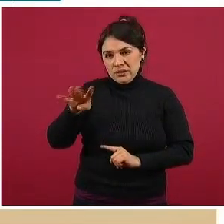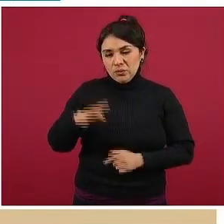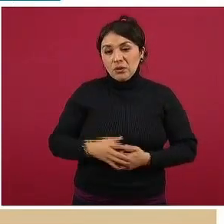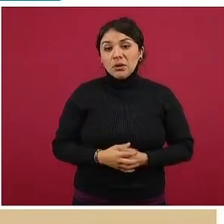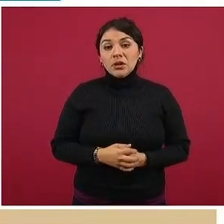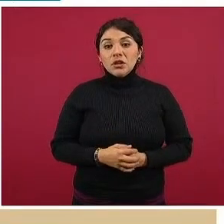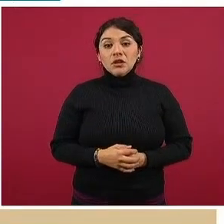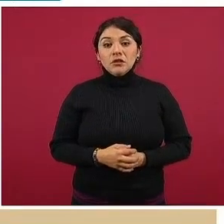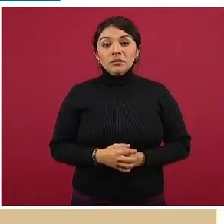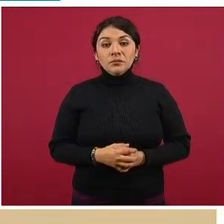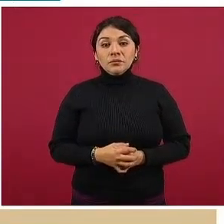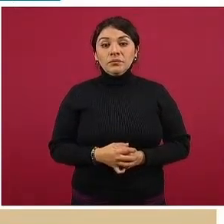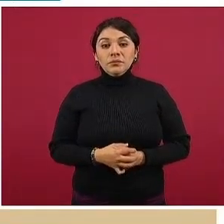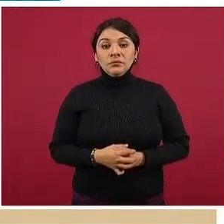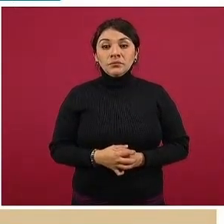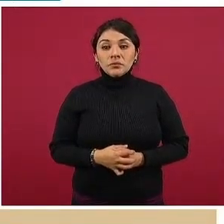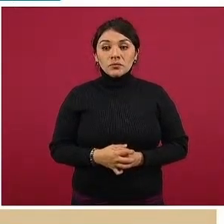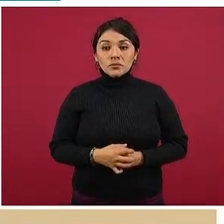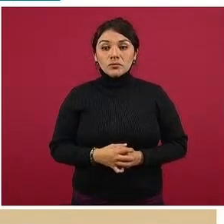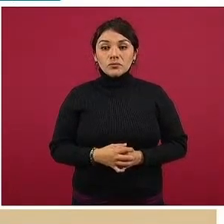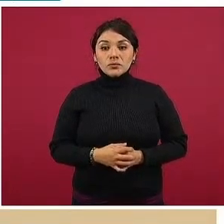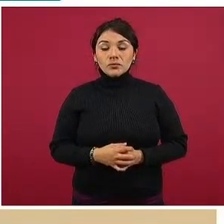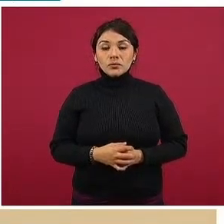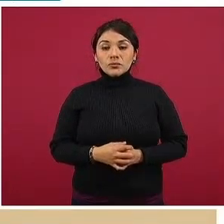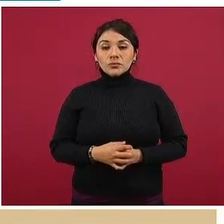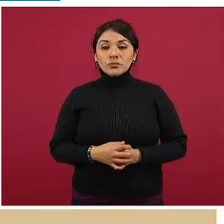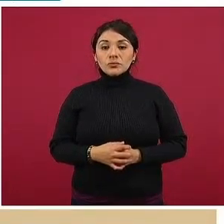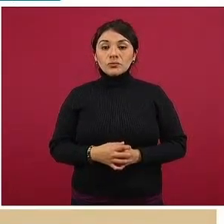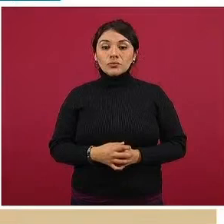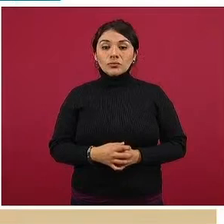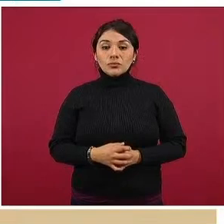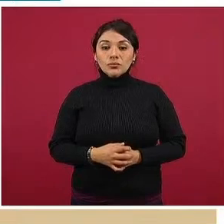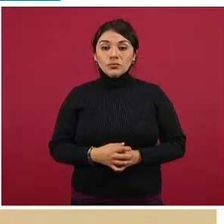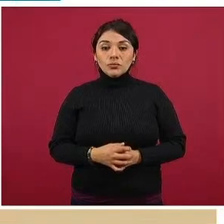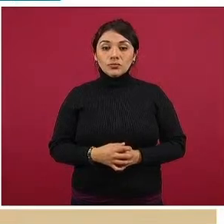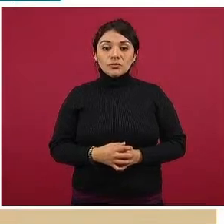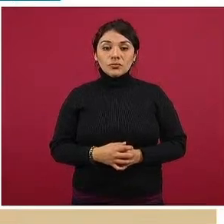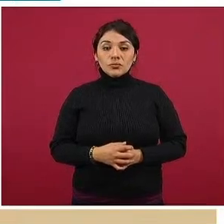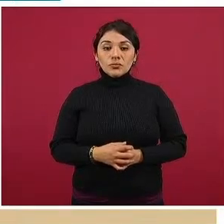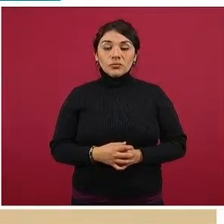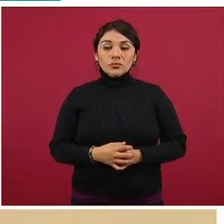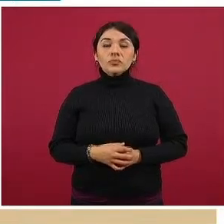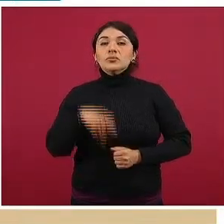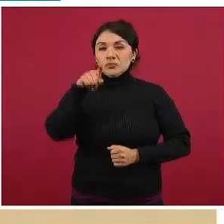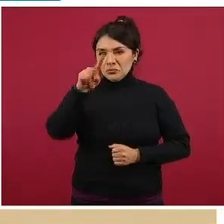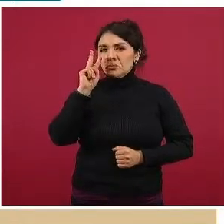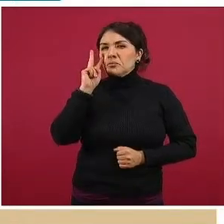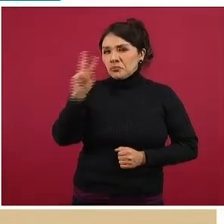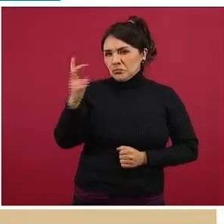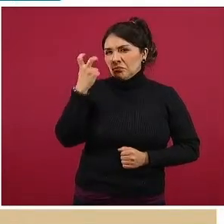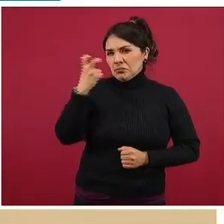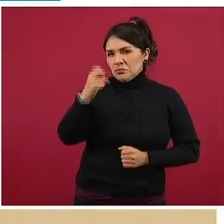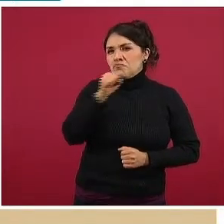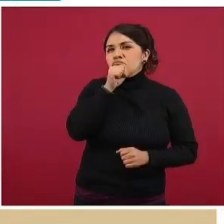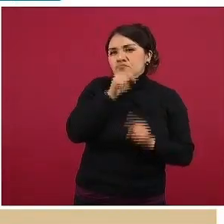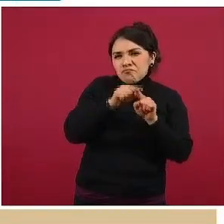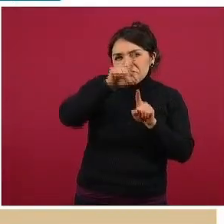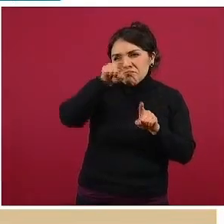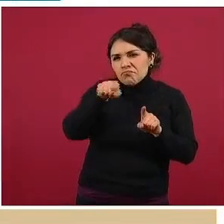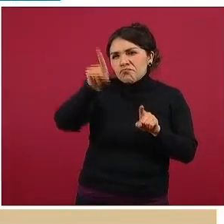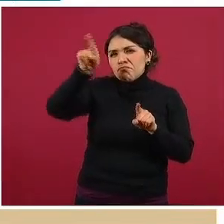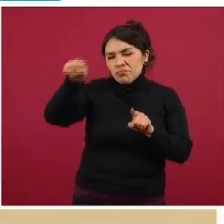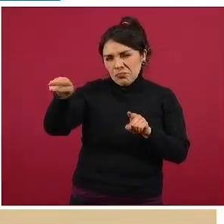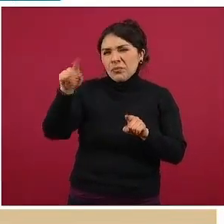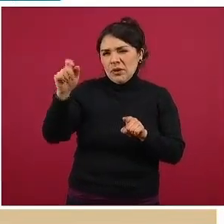estimados de COVID o de infección por el virus SARS-CoV-2. Y como podemos ver en esta gráfica, que es la que